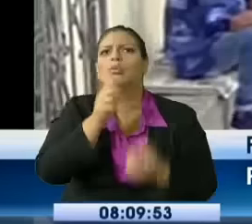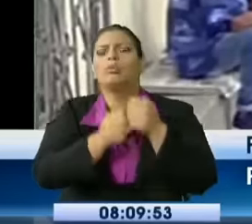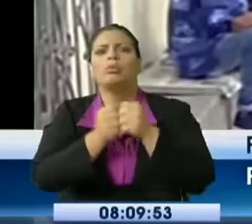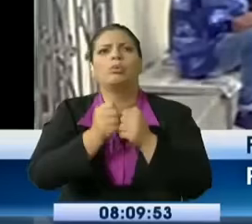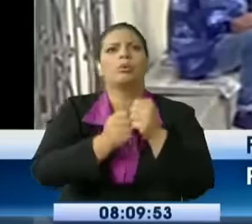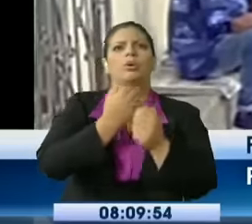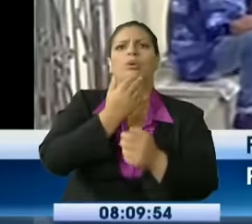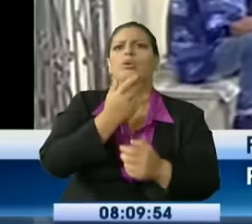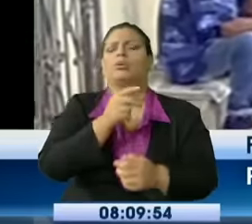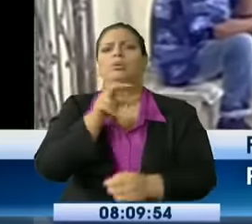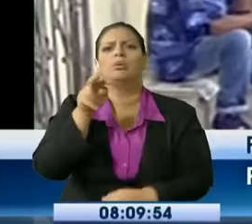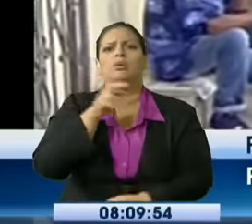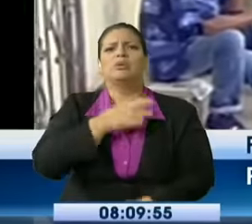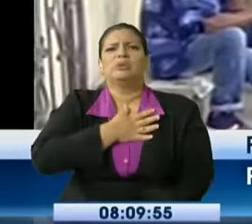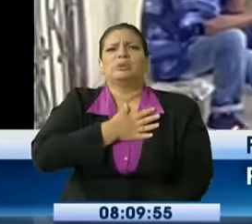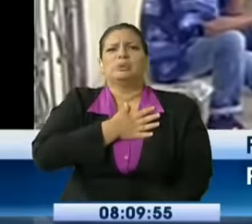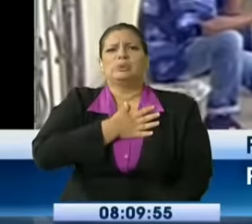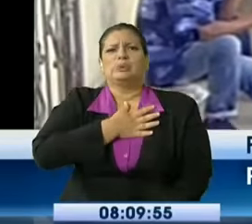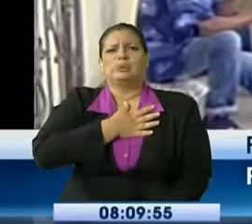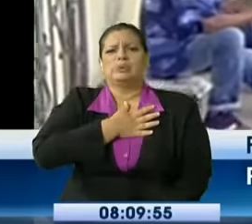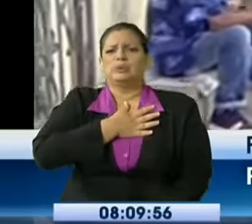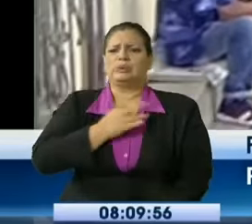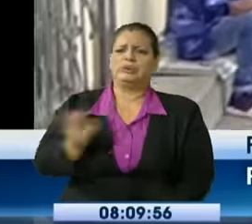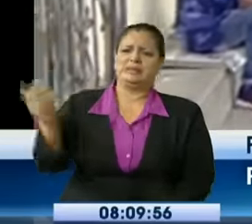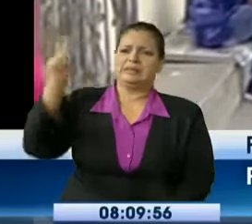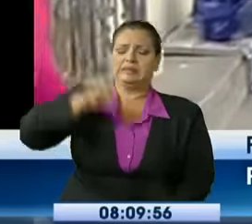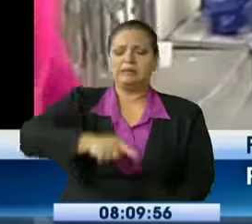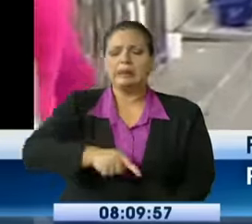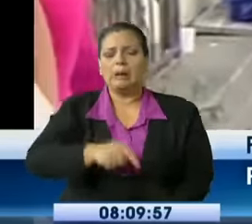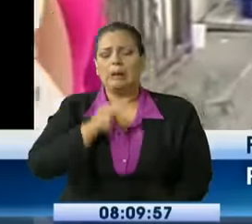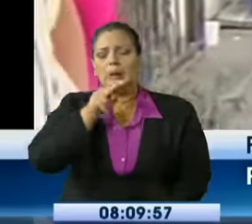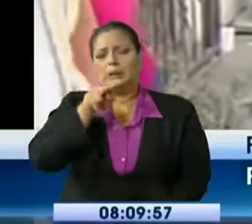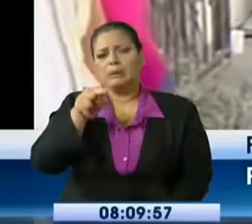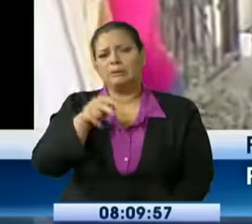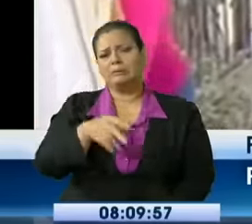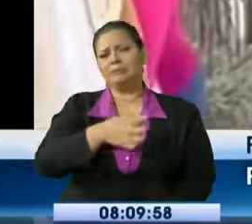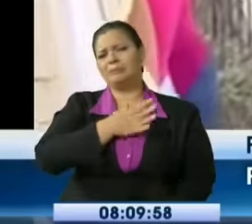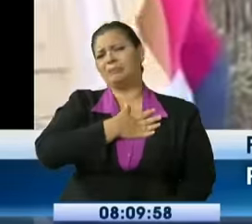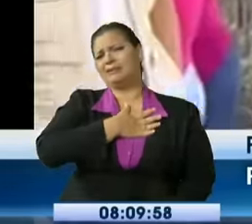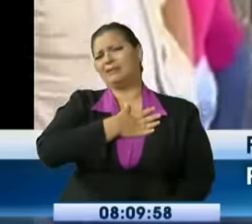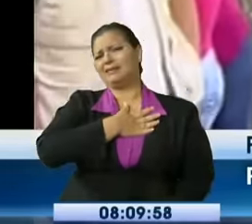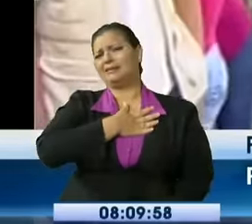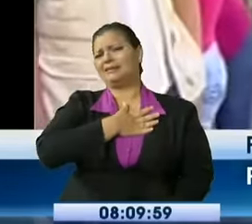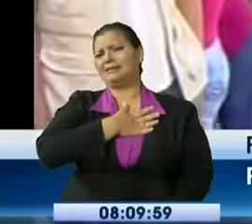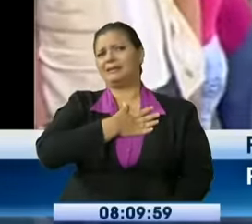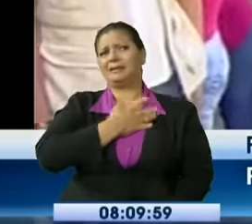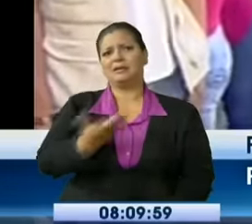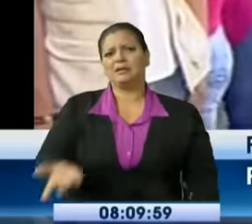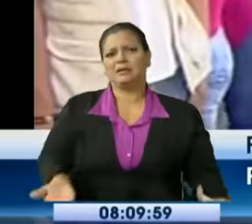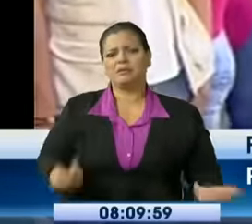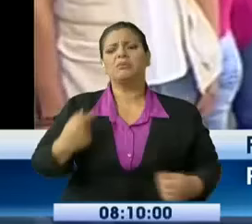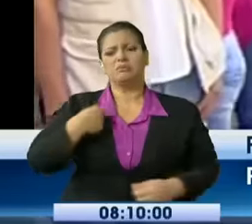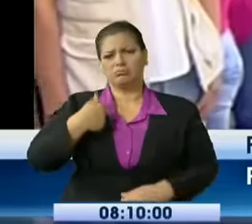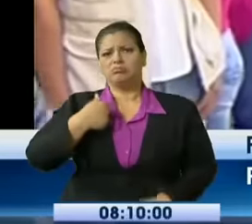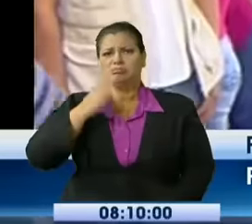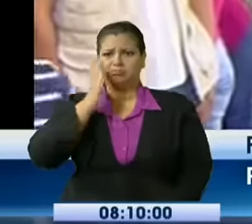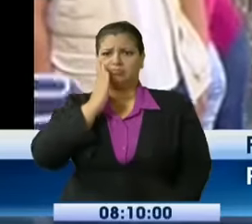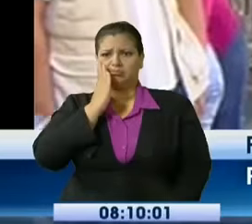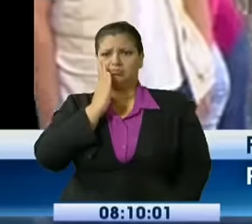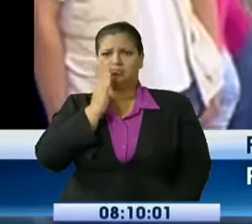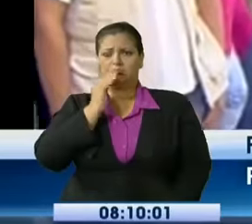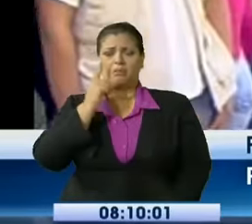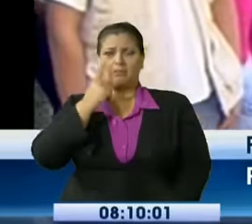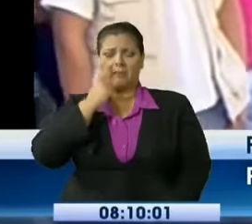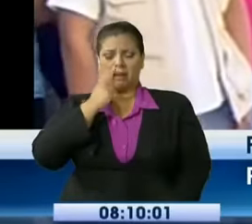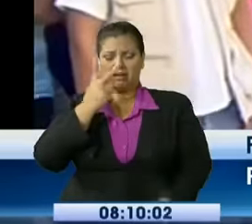asunto a todo. Entonces por eso me vine a mirar. Es una pena y una lástima que a todos nos conmueve, porque todos somos padres, también ya son madres y tienen también